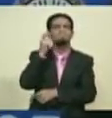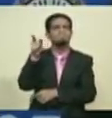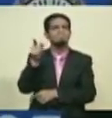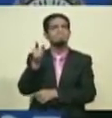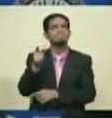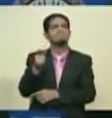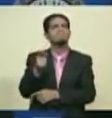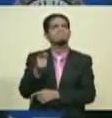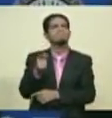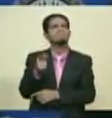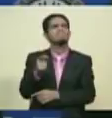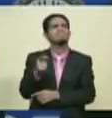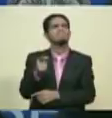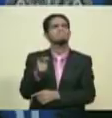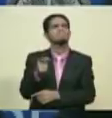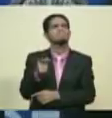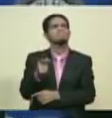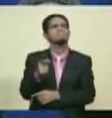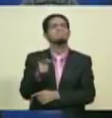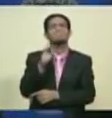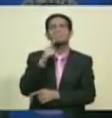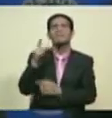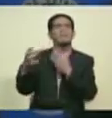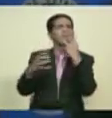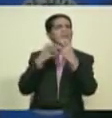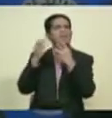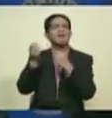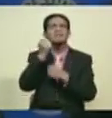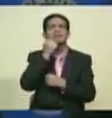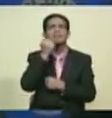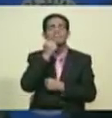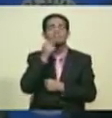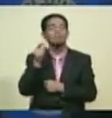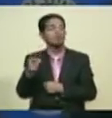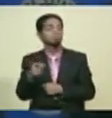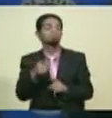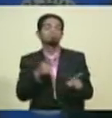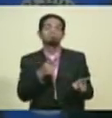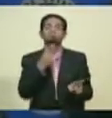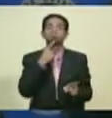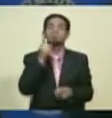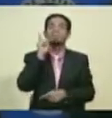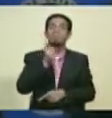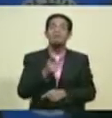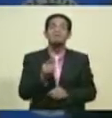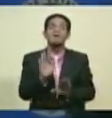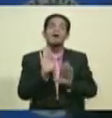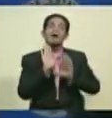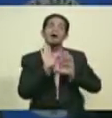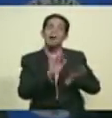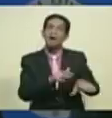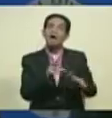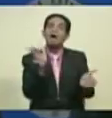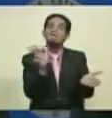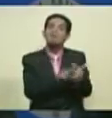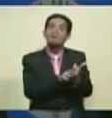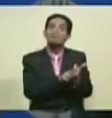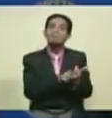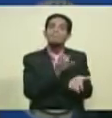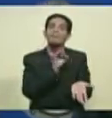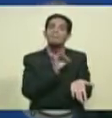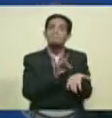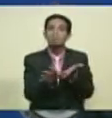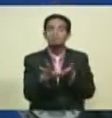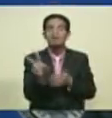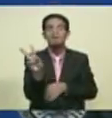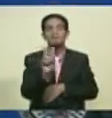President of the United States, y desde allí él diciéndoles que tenían que votar a favor de una resolución para expulsar o